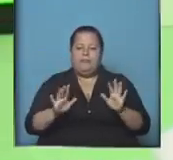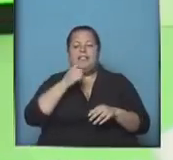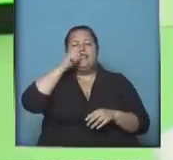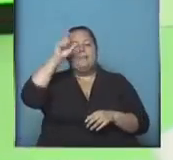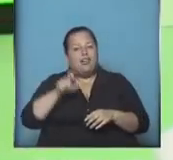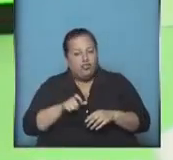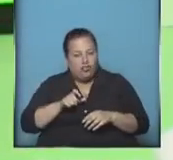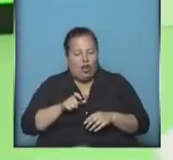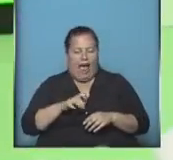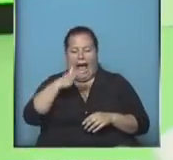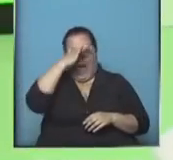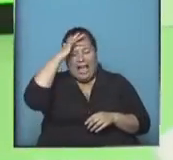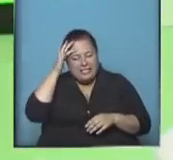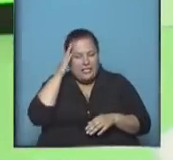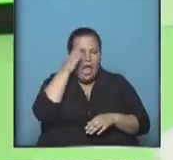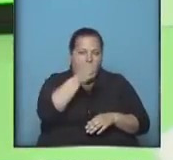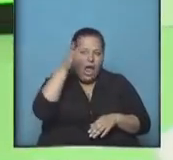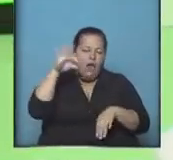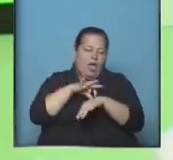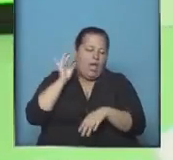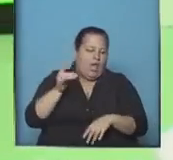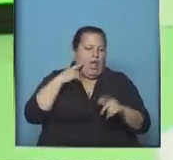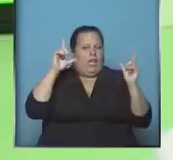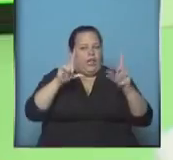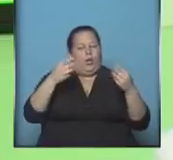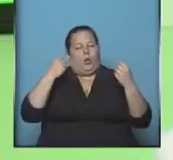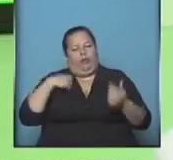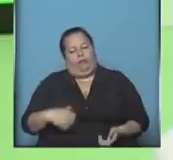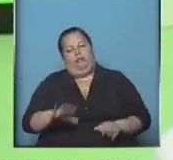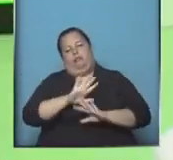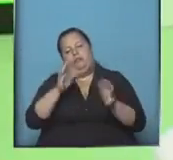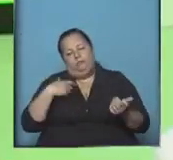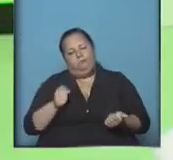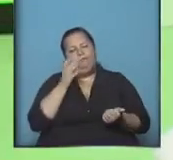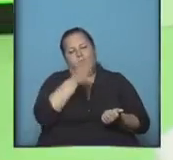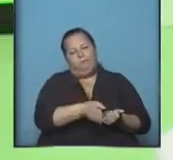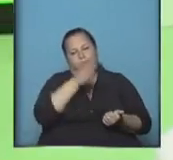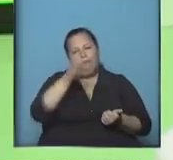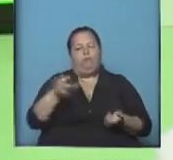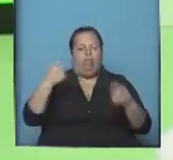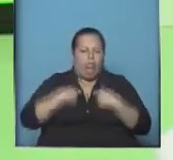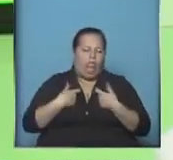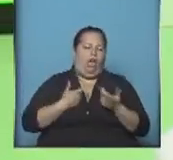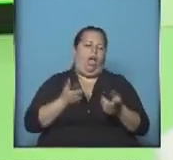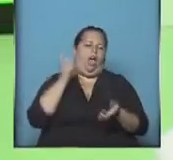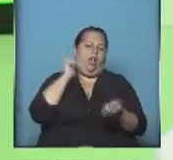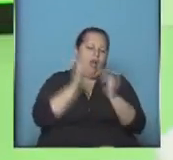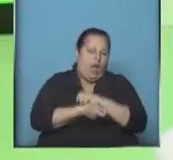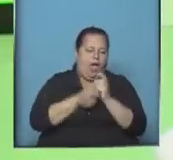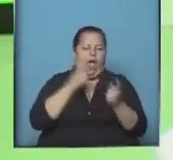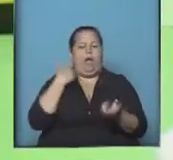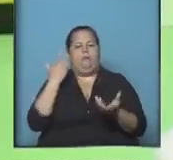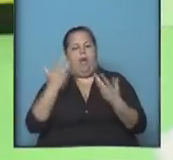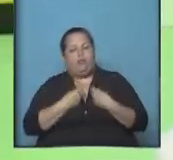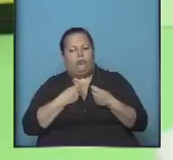que está harto de los médicos y no quiere y escuchan la tele ahora y dice sabes que ellos ya voy a uno ya me dan y me corrigen y